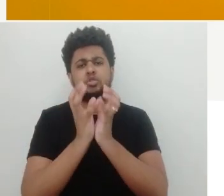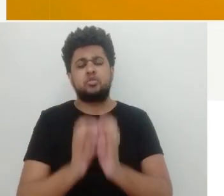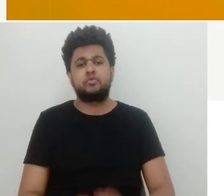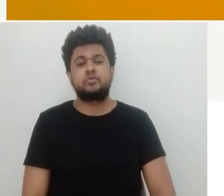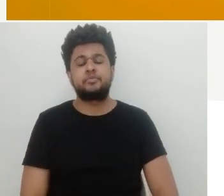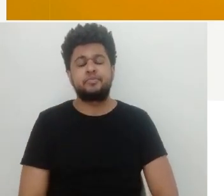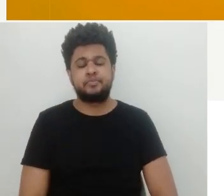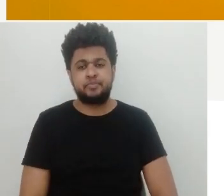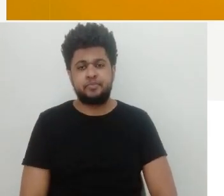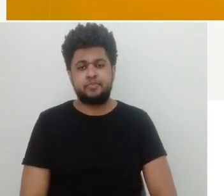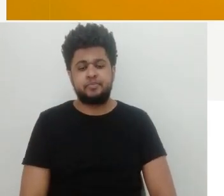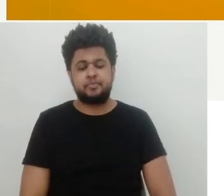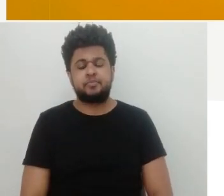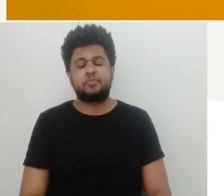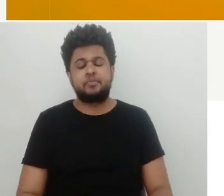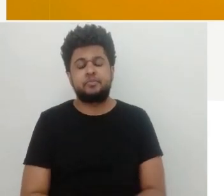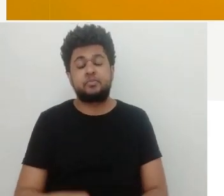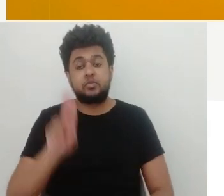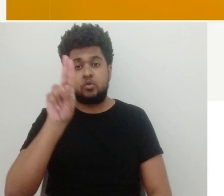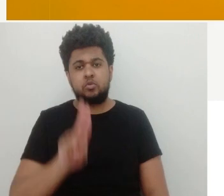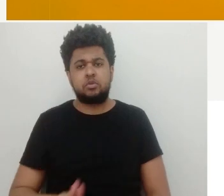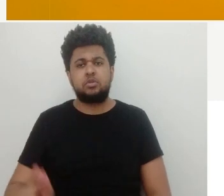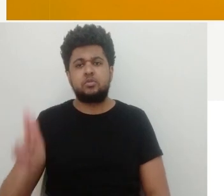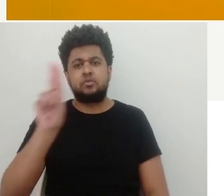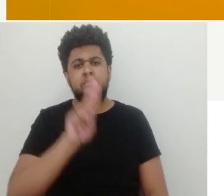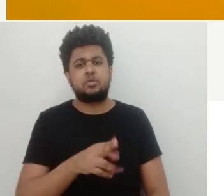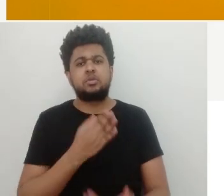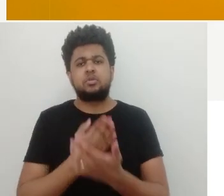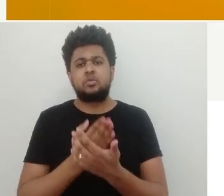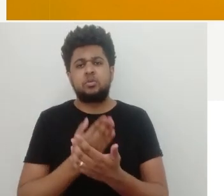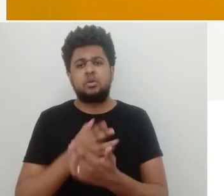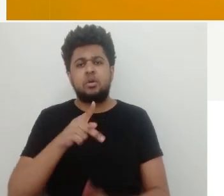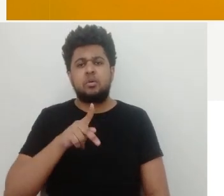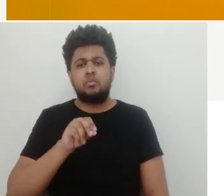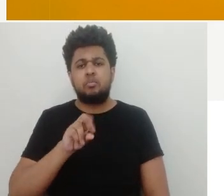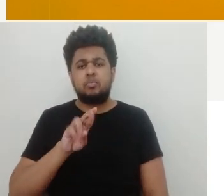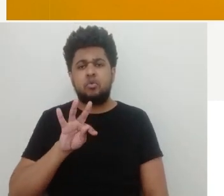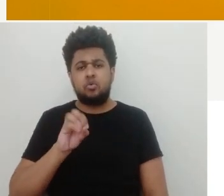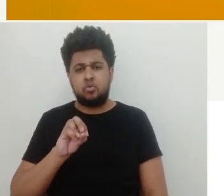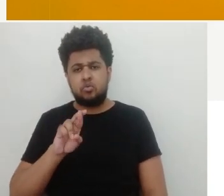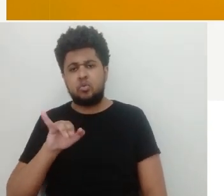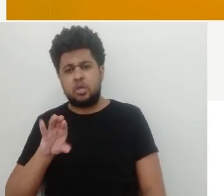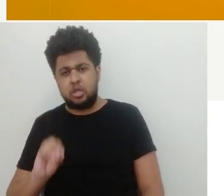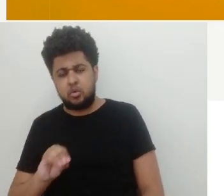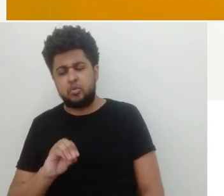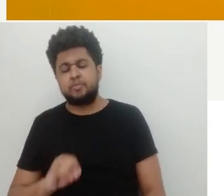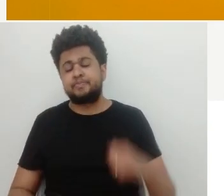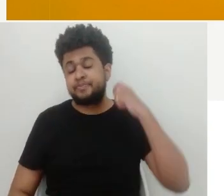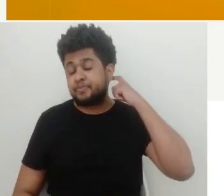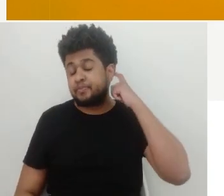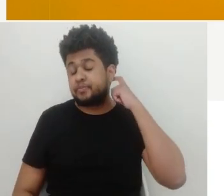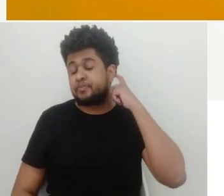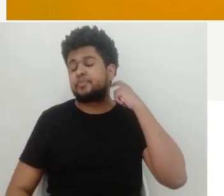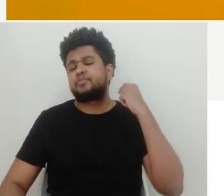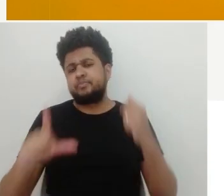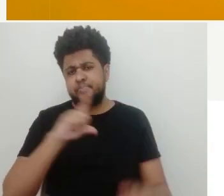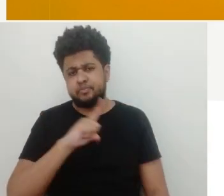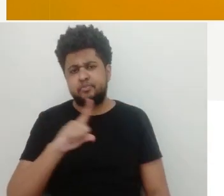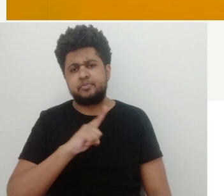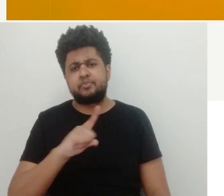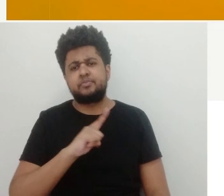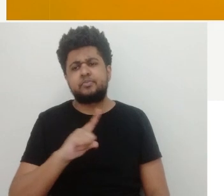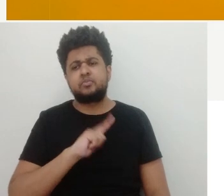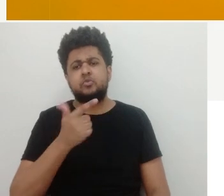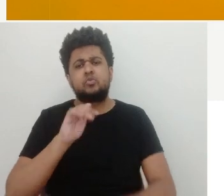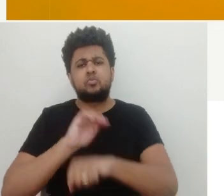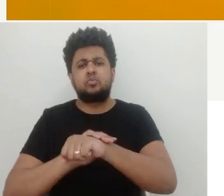Rico, Nueva York y Brasil existe, o al menos existía en el momento en que yo estuve, un espacio para los estudios culturales,